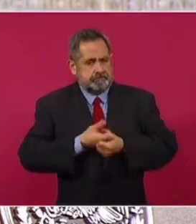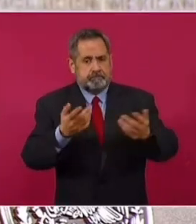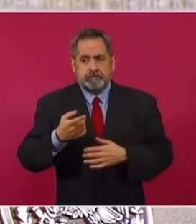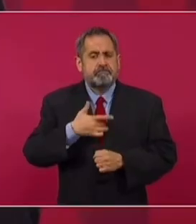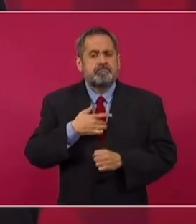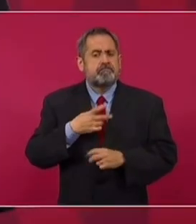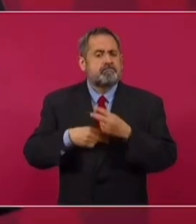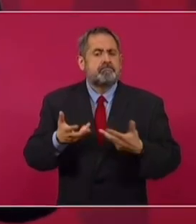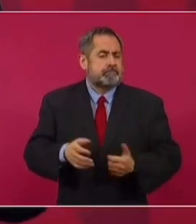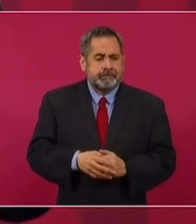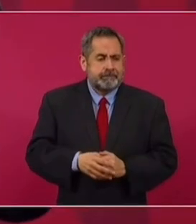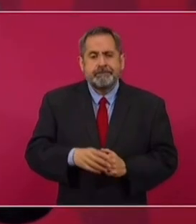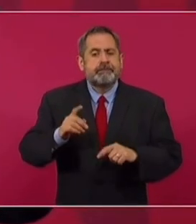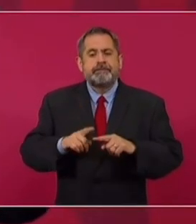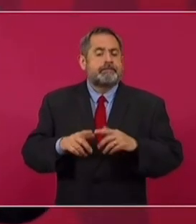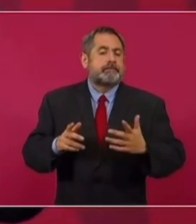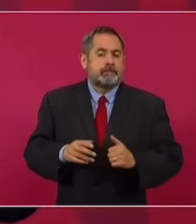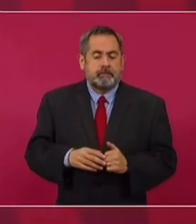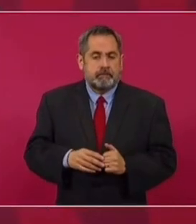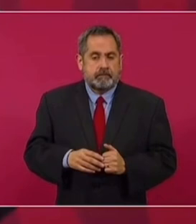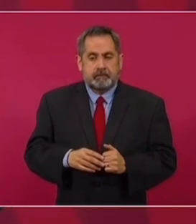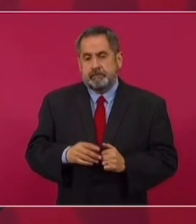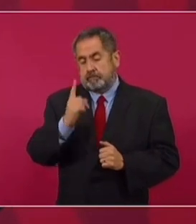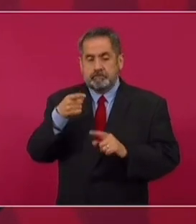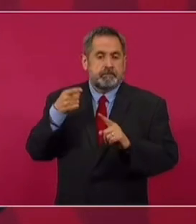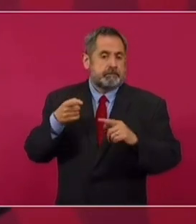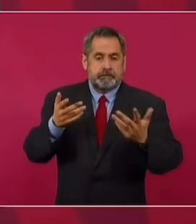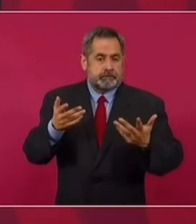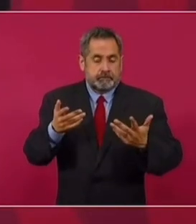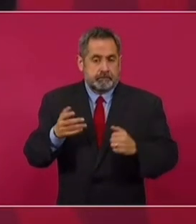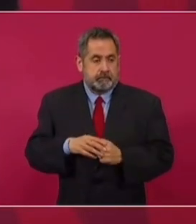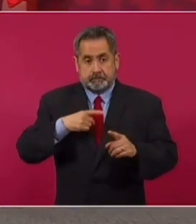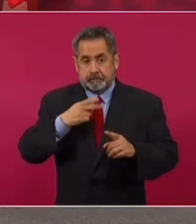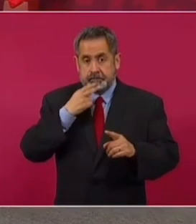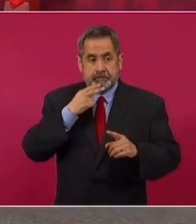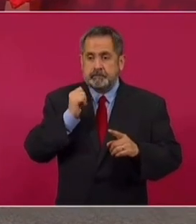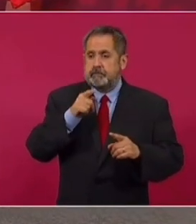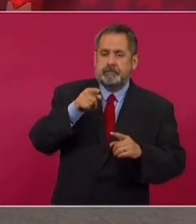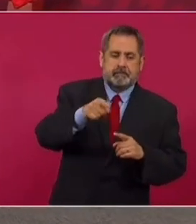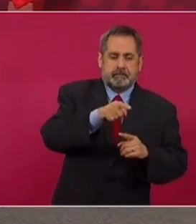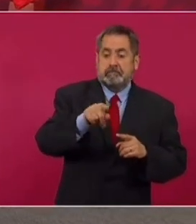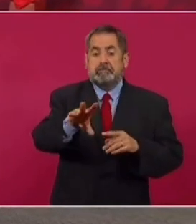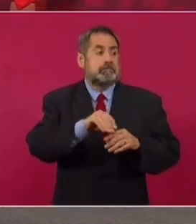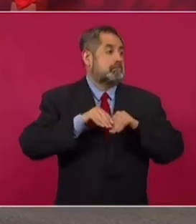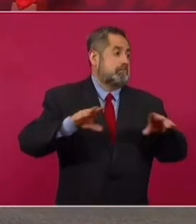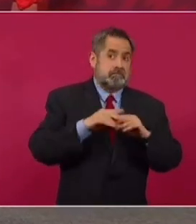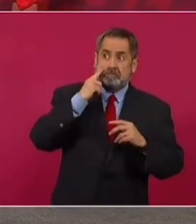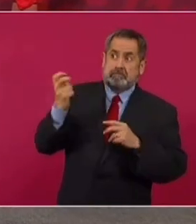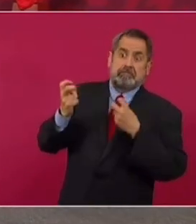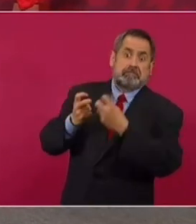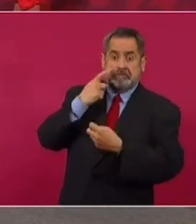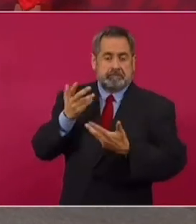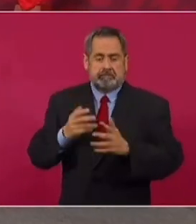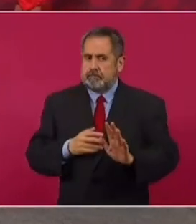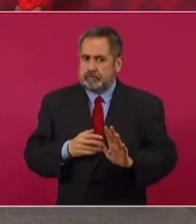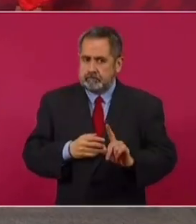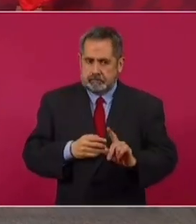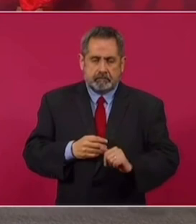por convicción. Lo único es pues, no utilizar casos incluso que ameritan